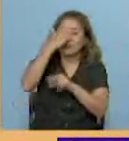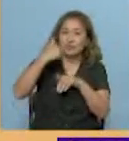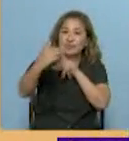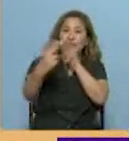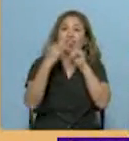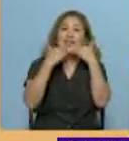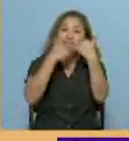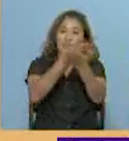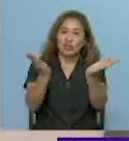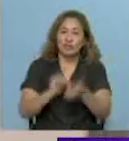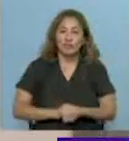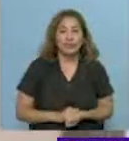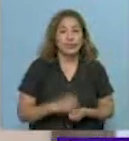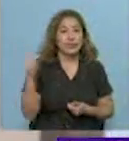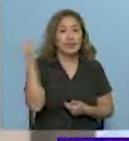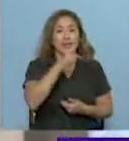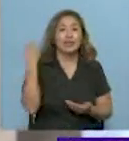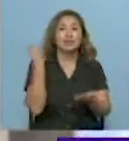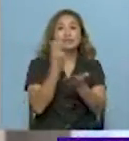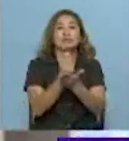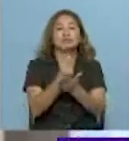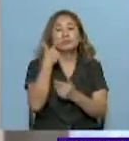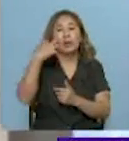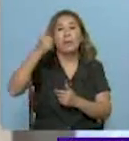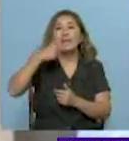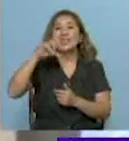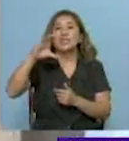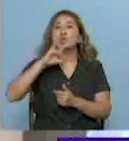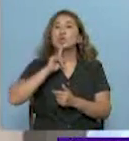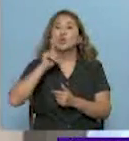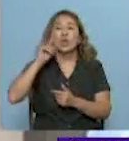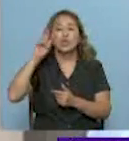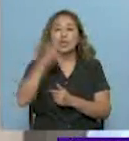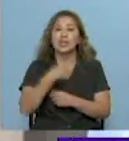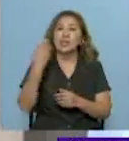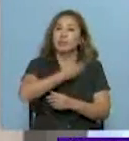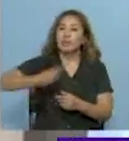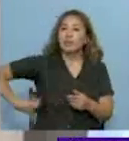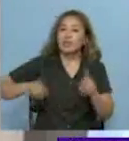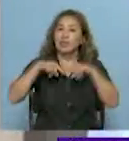muchísimas gracias a todos la palabra del doctor pascuttini pedro quien es el presidente de la cámara del tabaco de jujuy